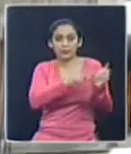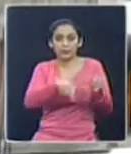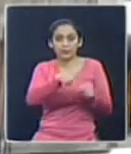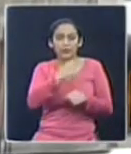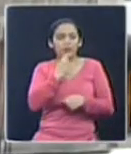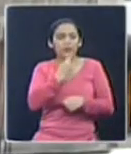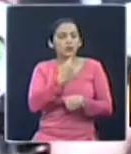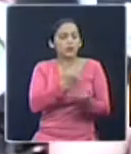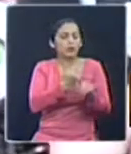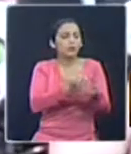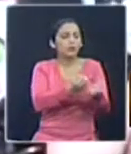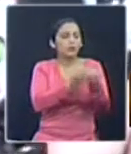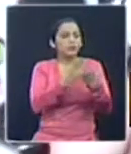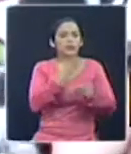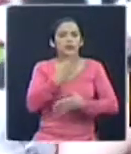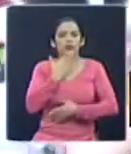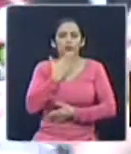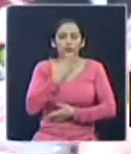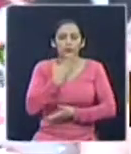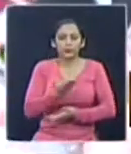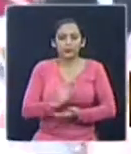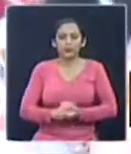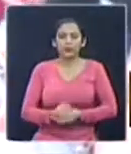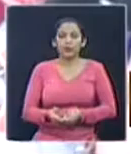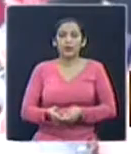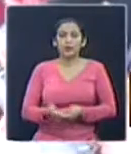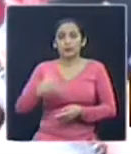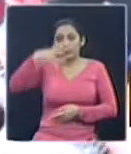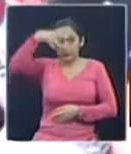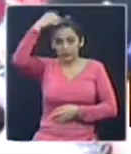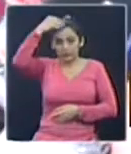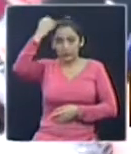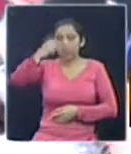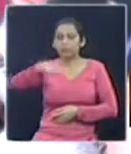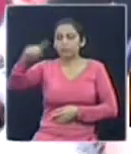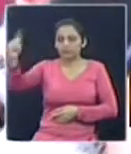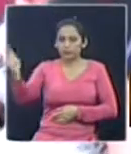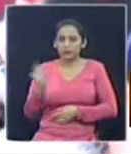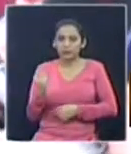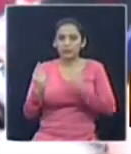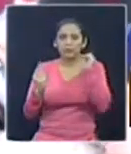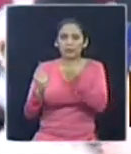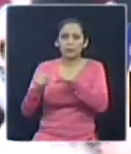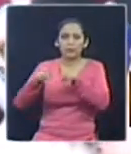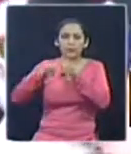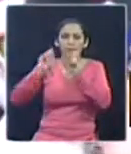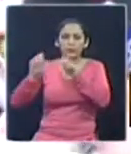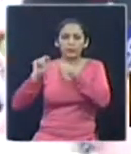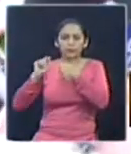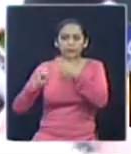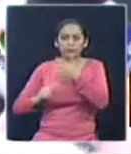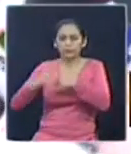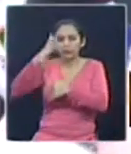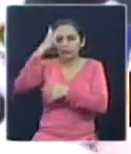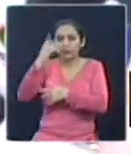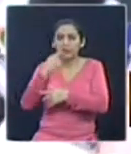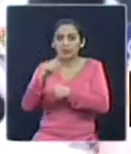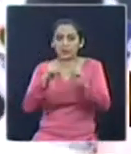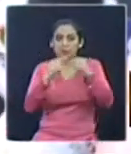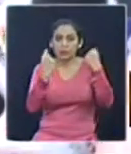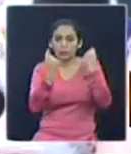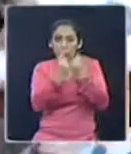pronunciarse previo a la audiencia de vinculación al vicepresidente Jorge Glass por presunta asociación ilícita en el